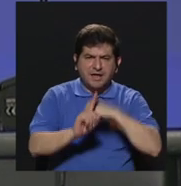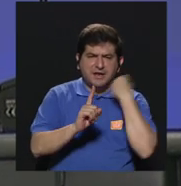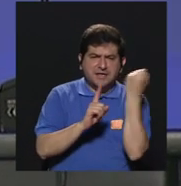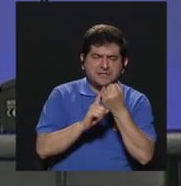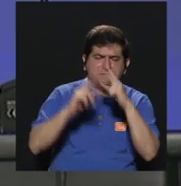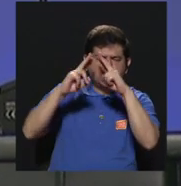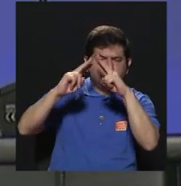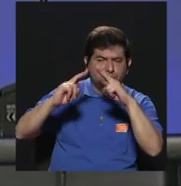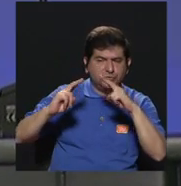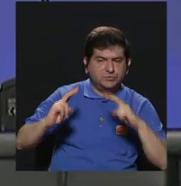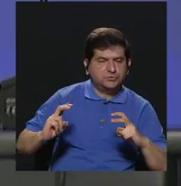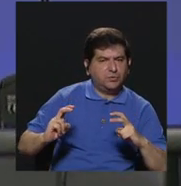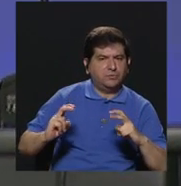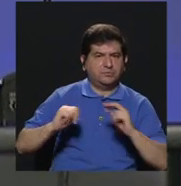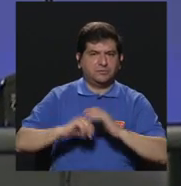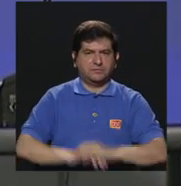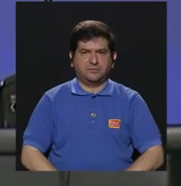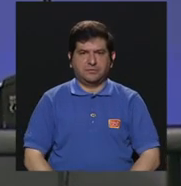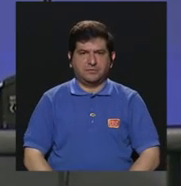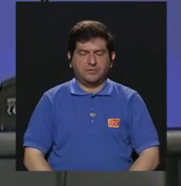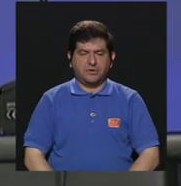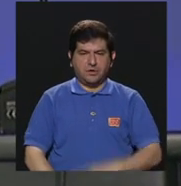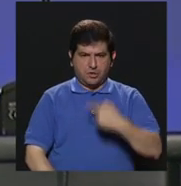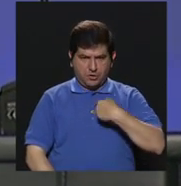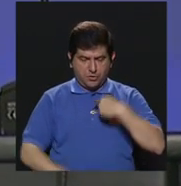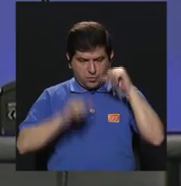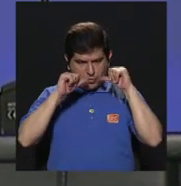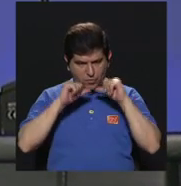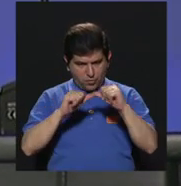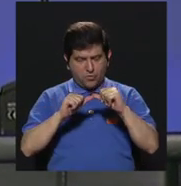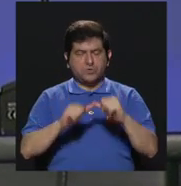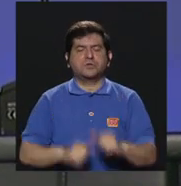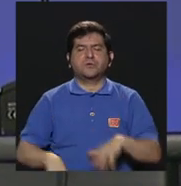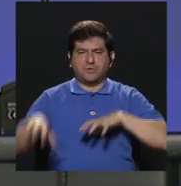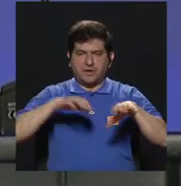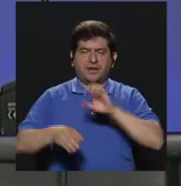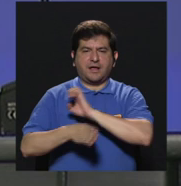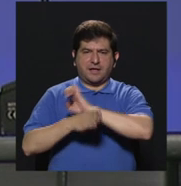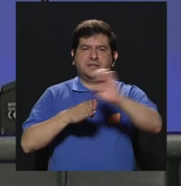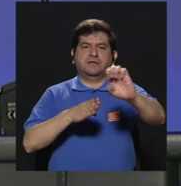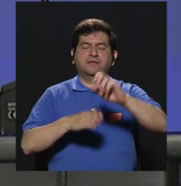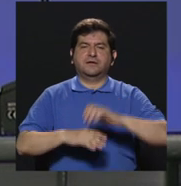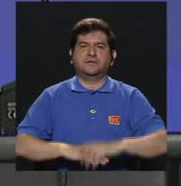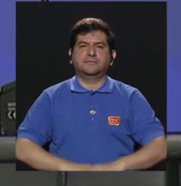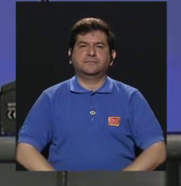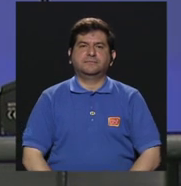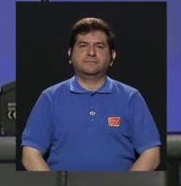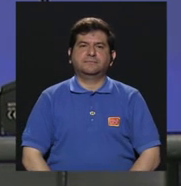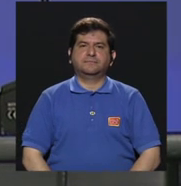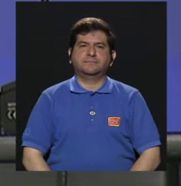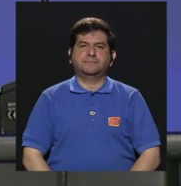circunstancias y haber procedido éticamente.